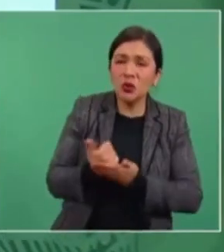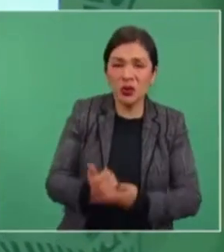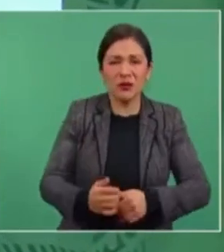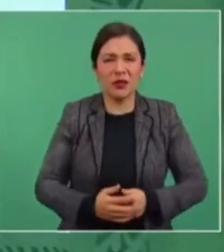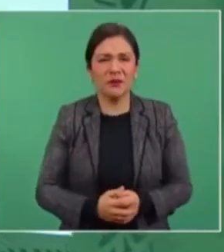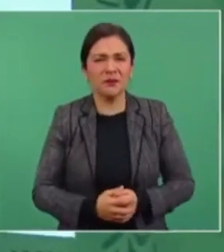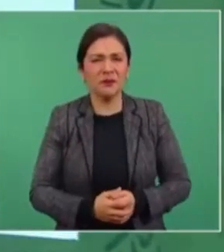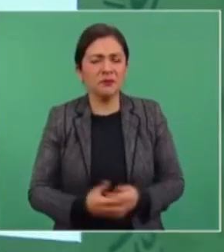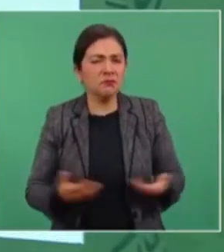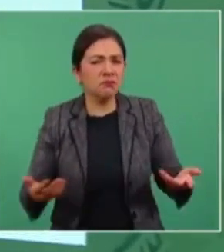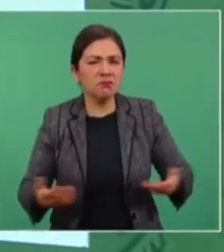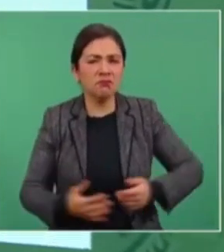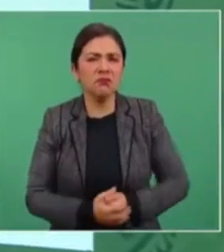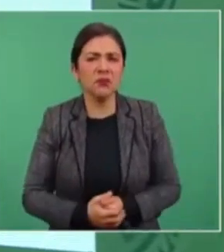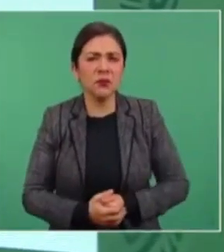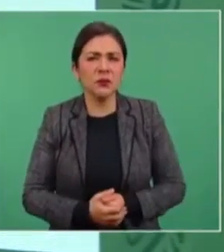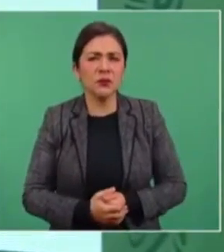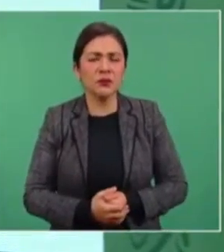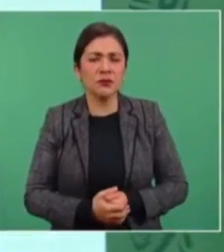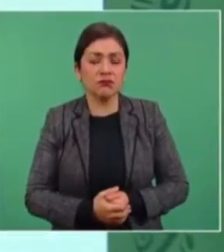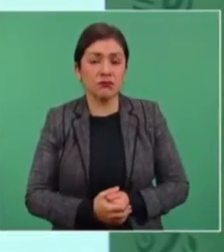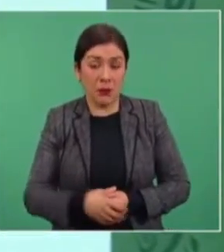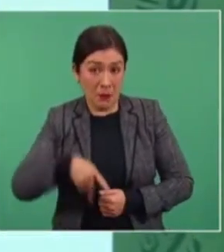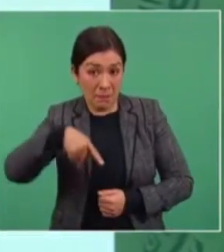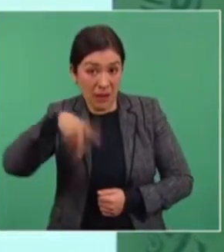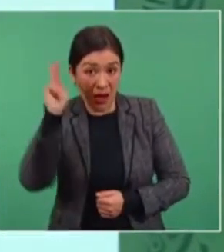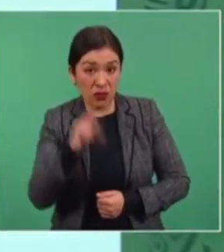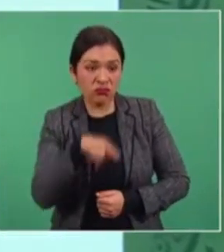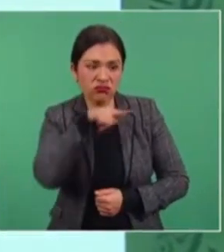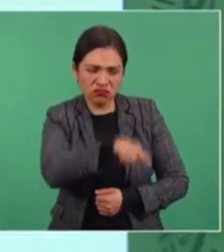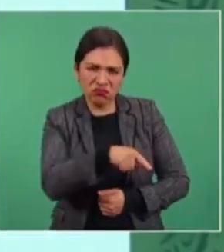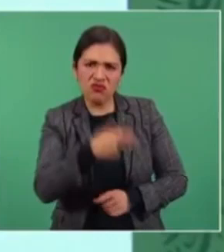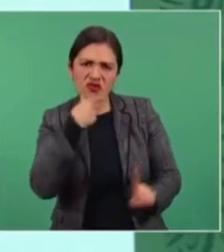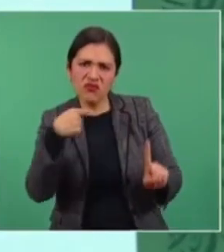con el ingenio, el trabajo,